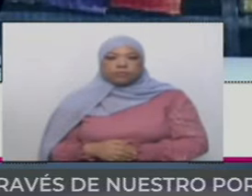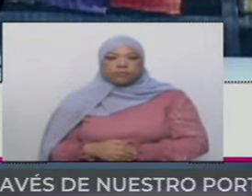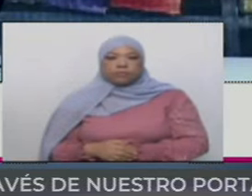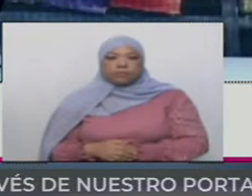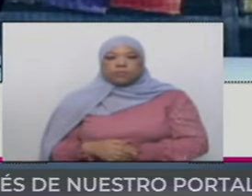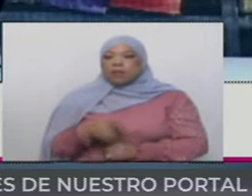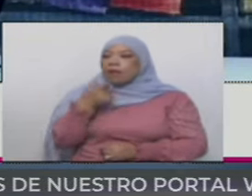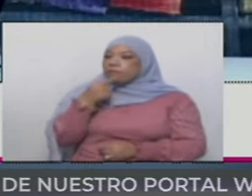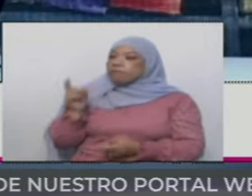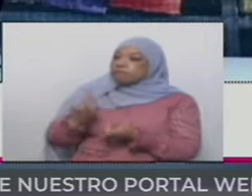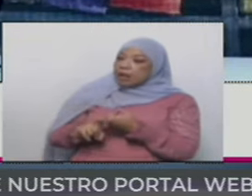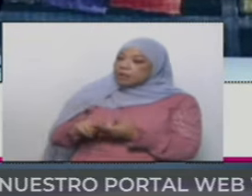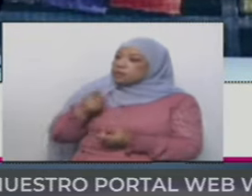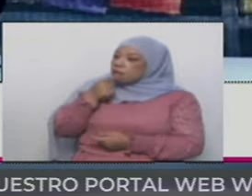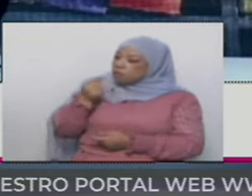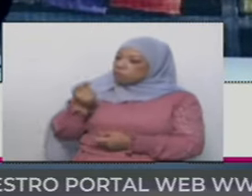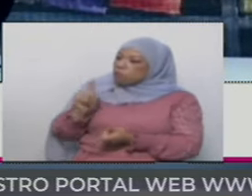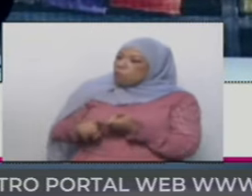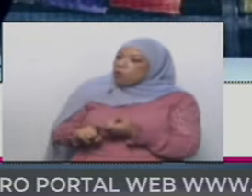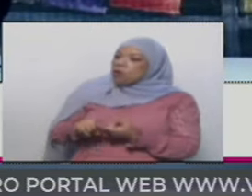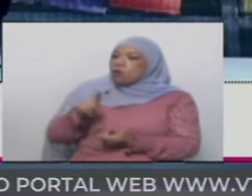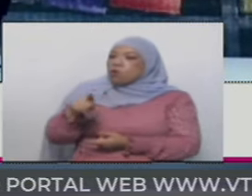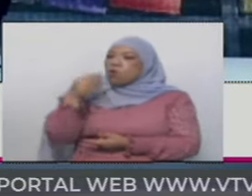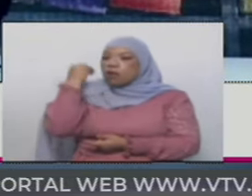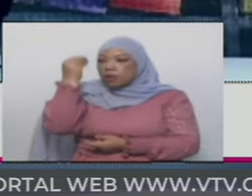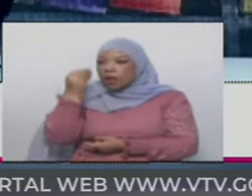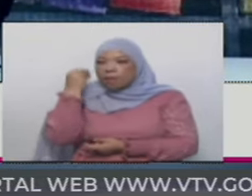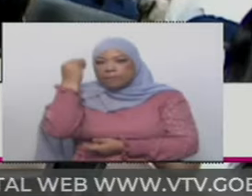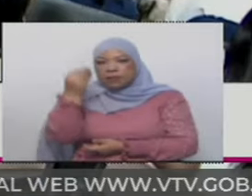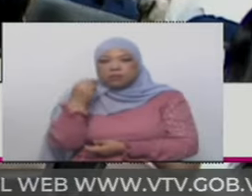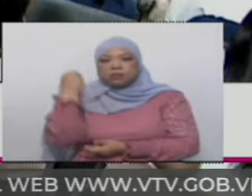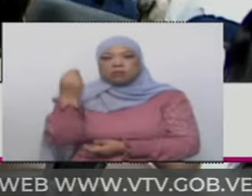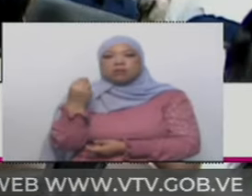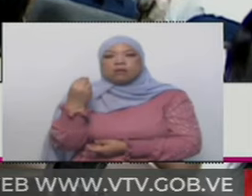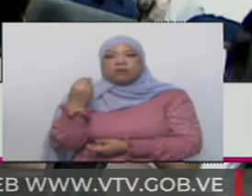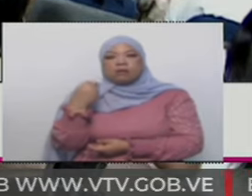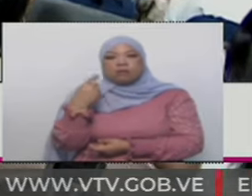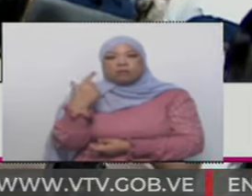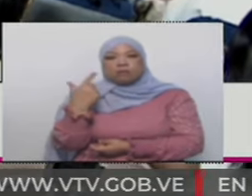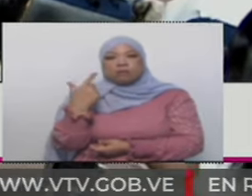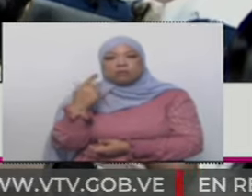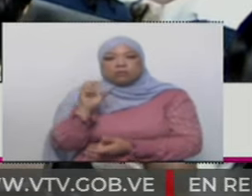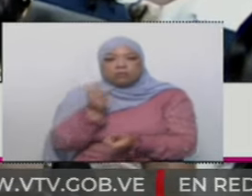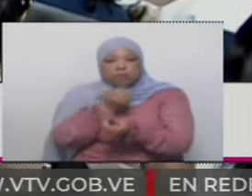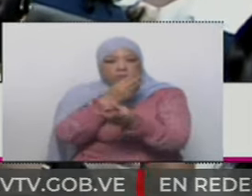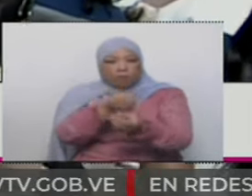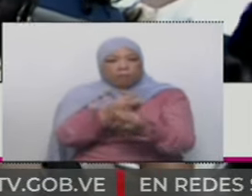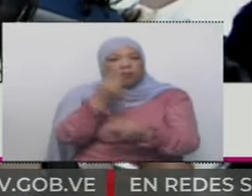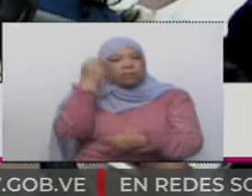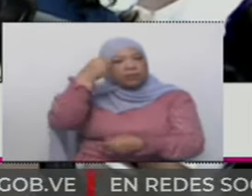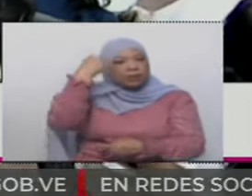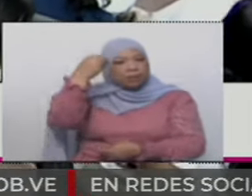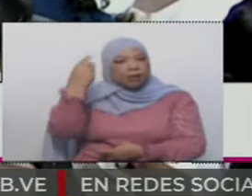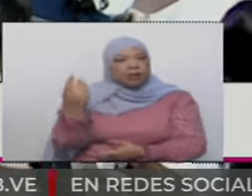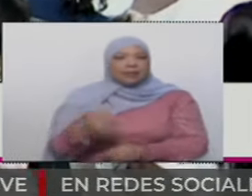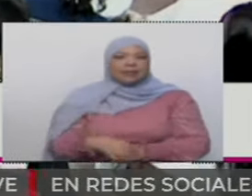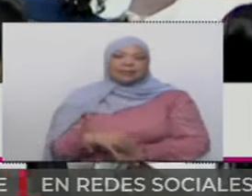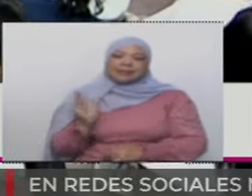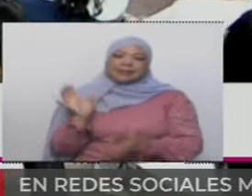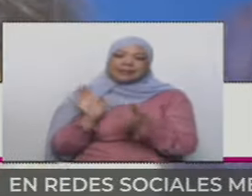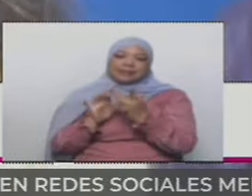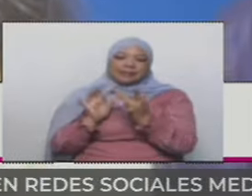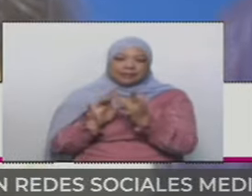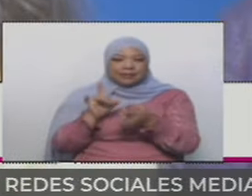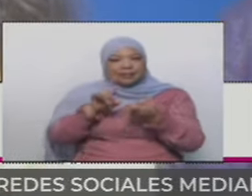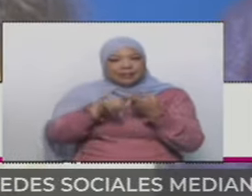muy sencillo, porque yo sé que ella está pensando esa, y ella por telepatía me transmite el pensamiento. Para